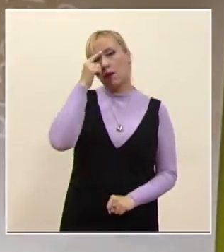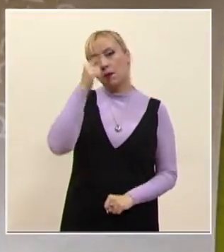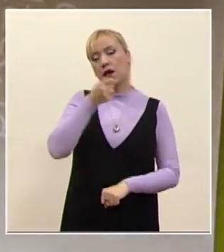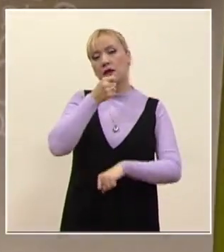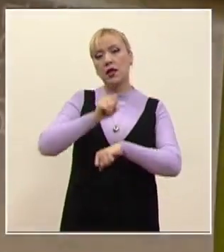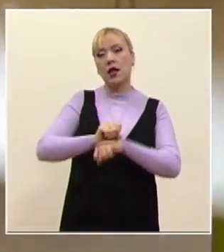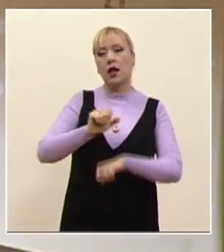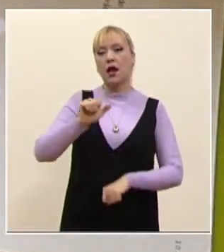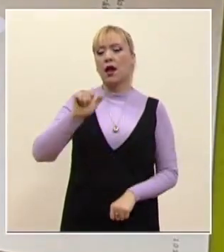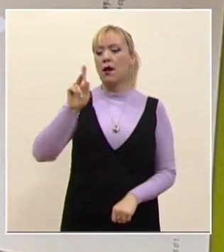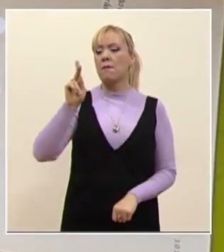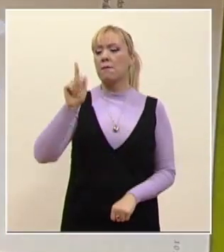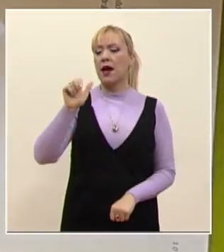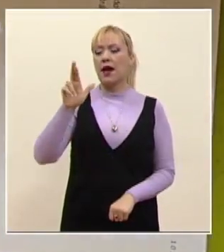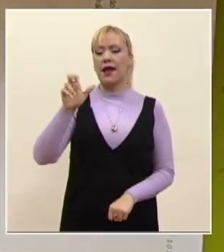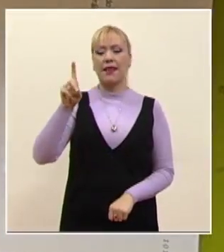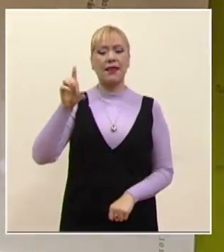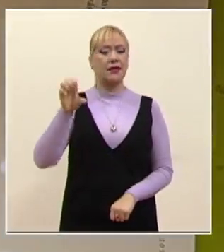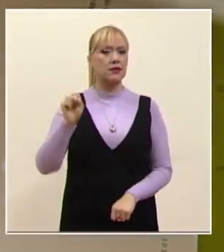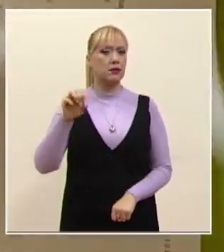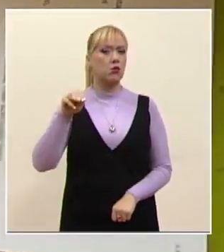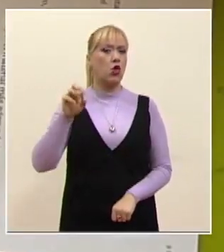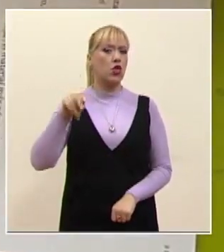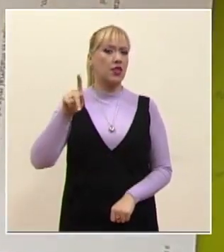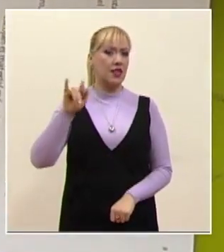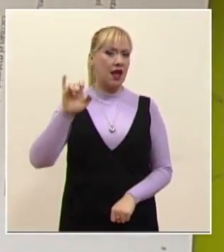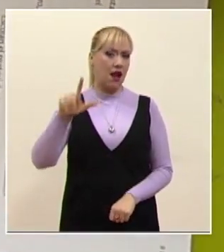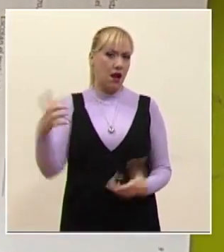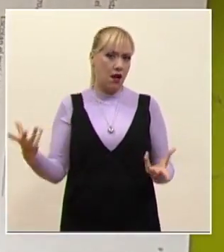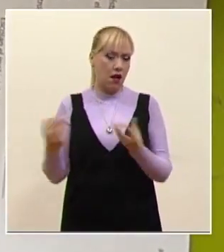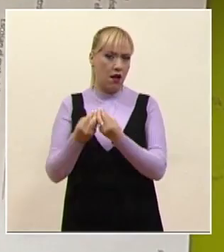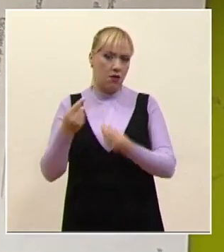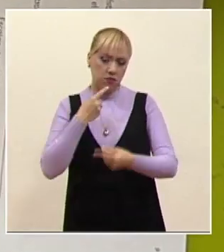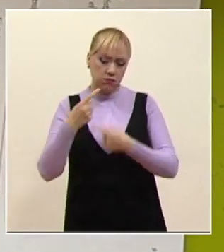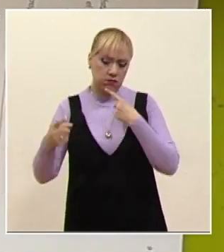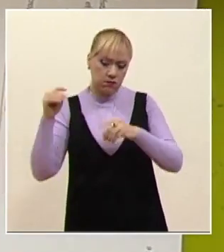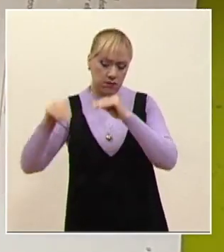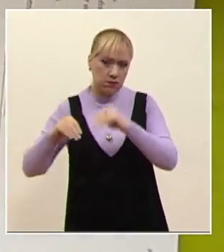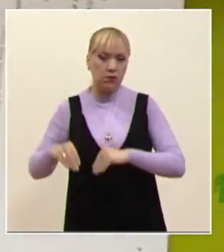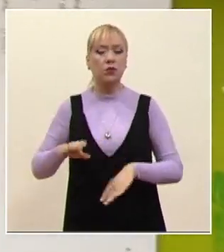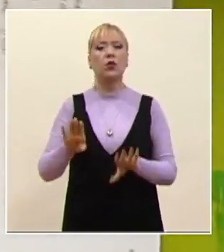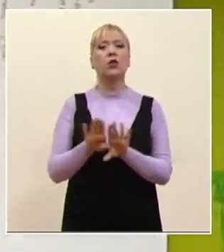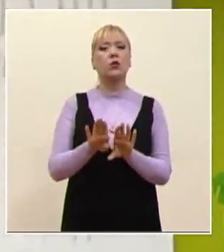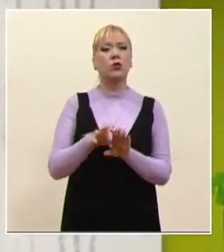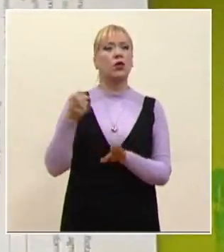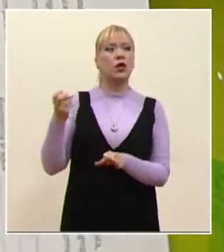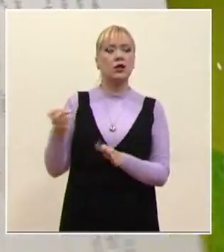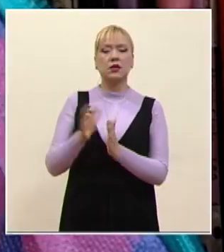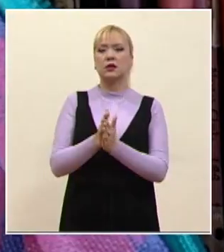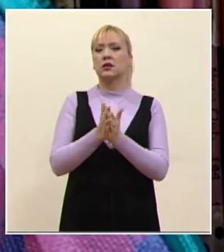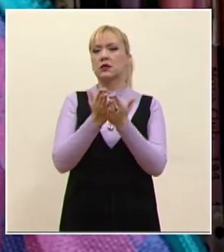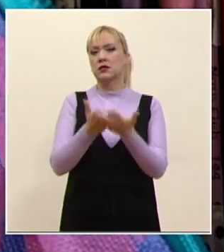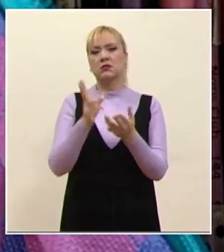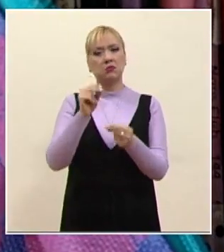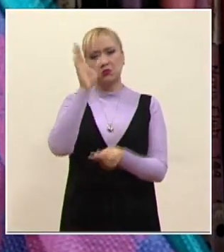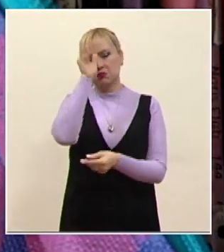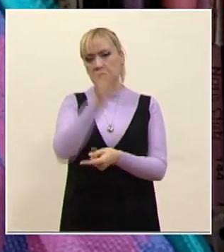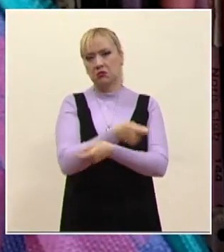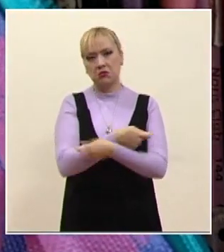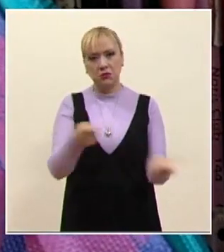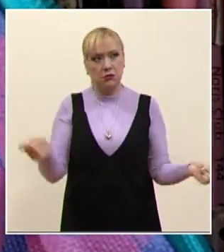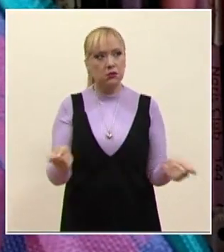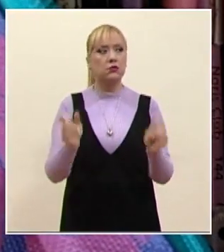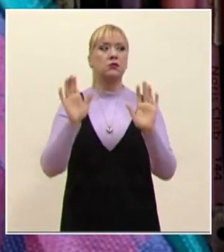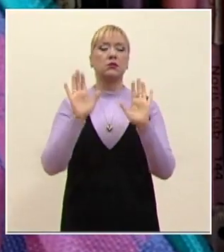a Marat Paredes Montiel. Los recursos de reclamación van en contra de la admisión de la mencionada controversia, misma que radica en